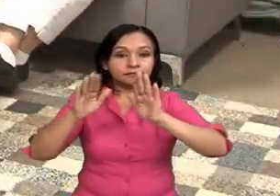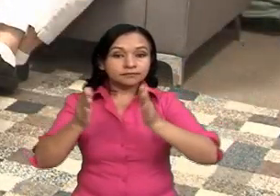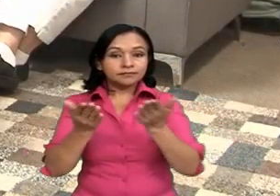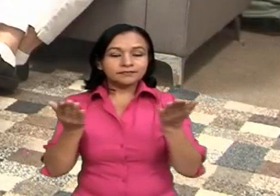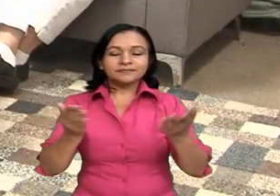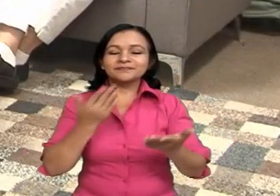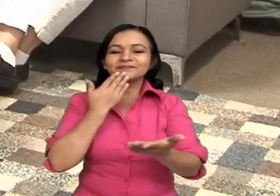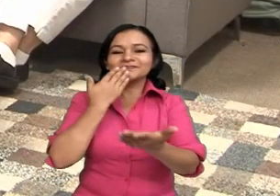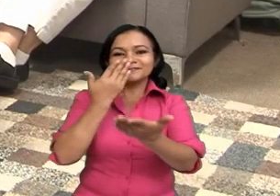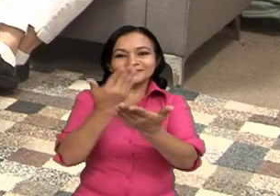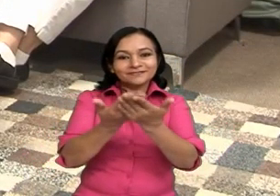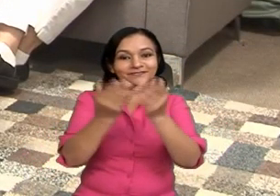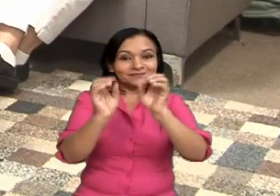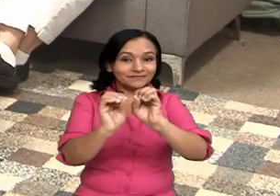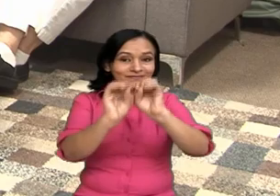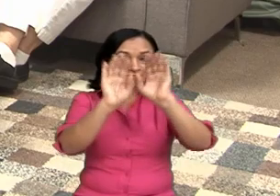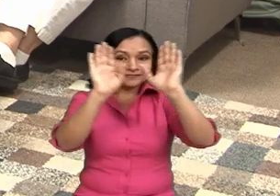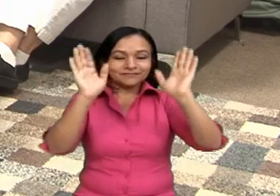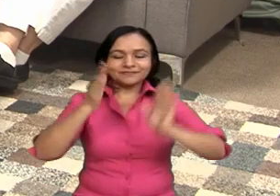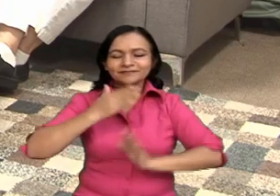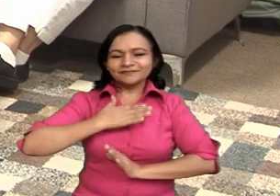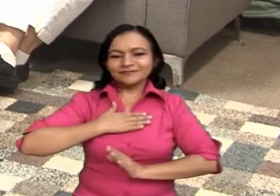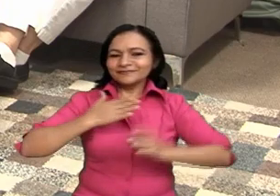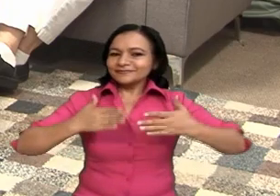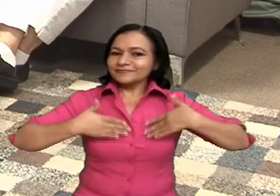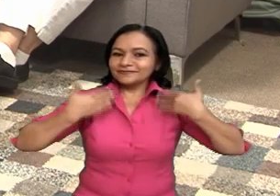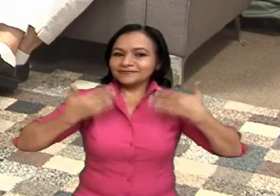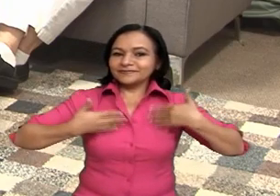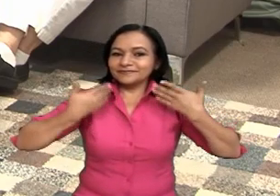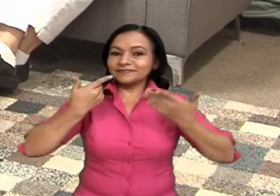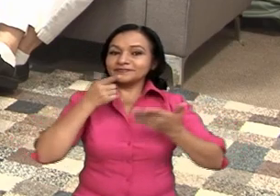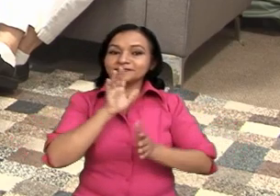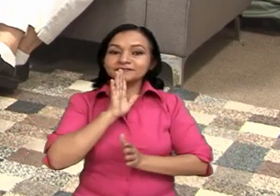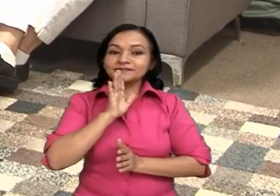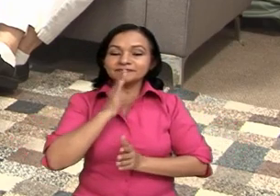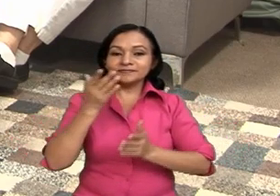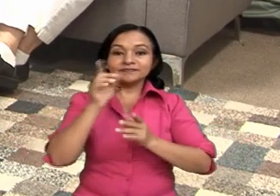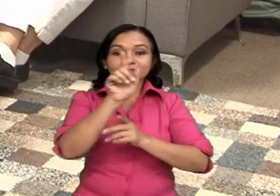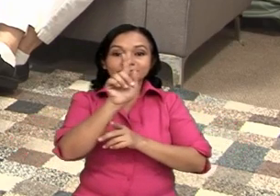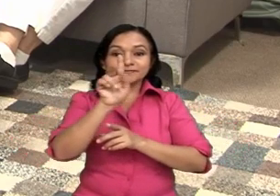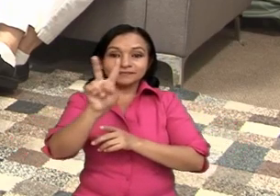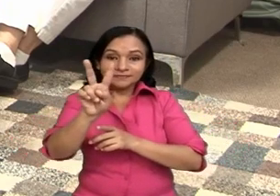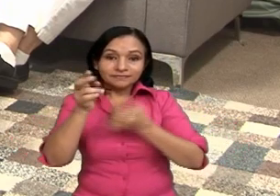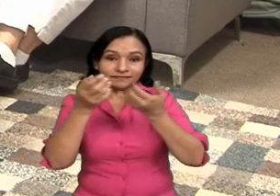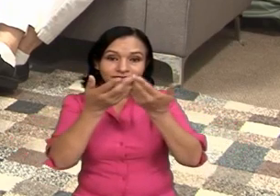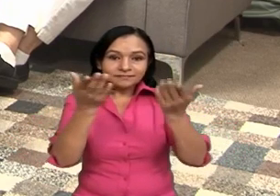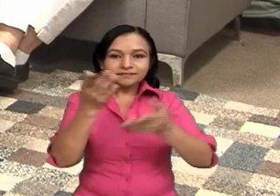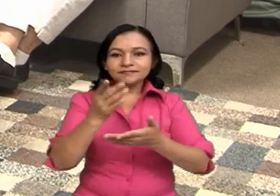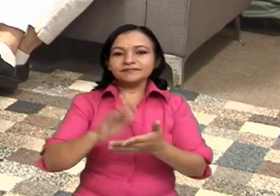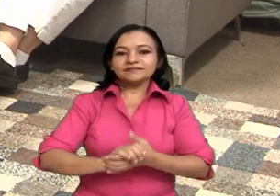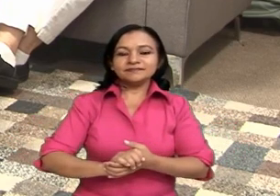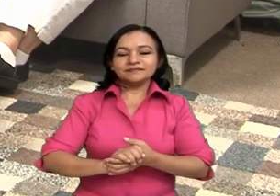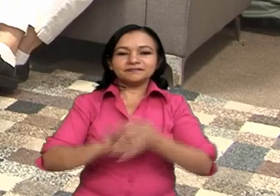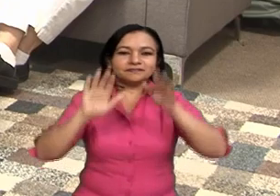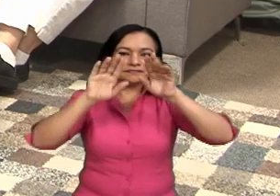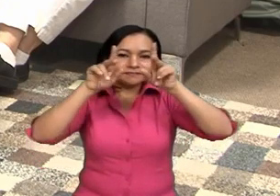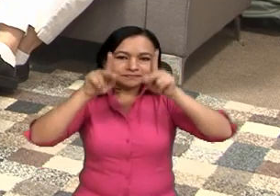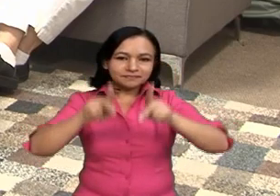buenos días, ¿verdad? Encantada de estar aquí conversando con los televidentes, la audiencia,